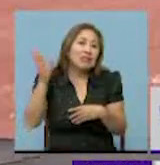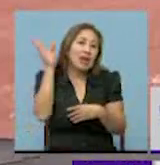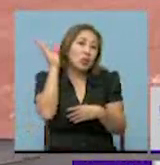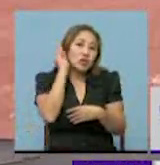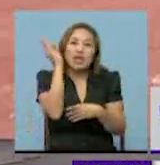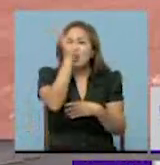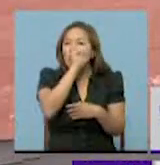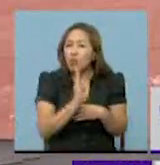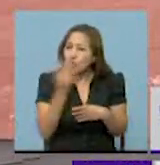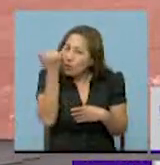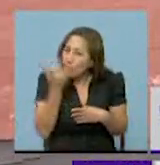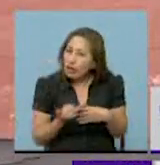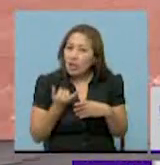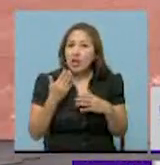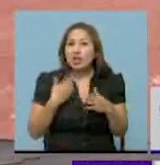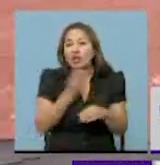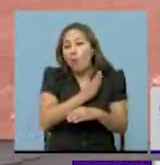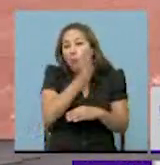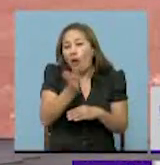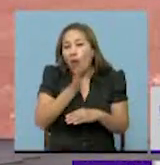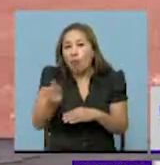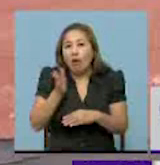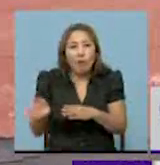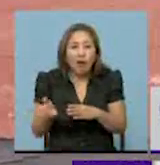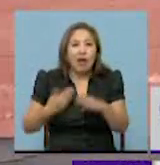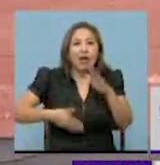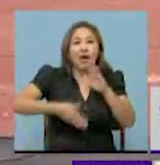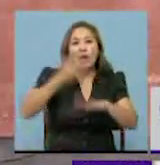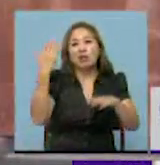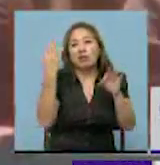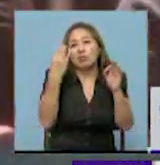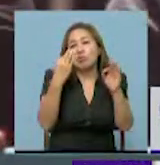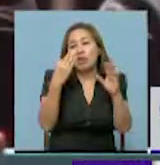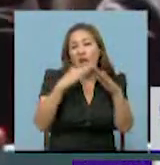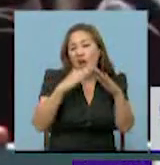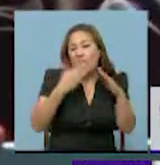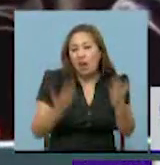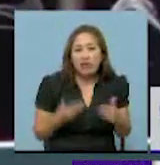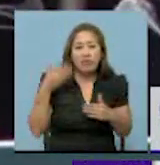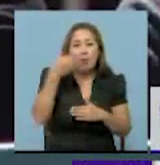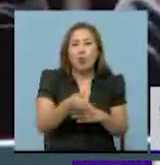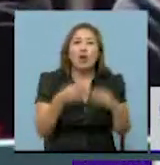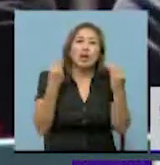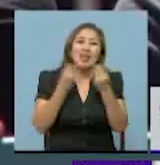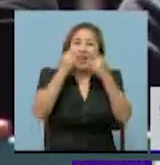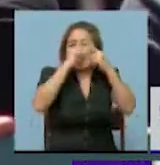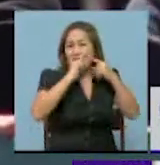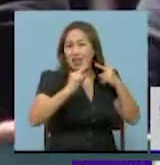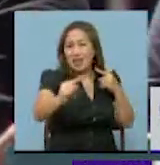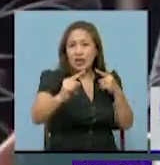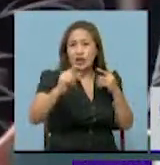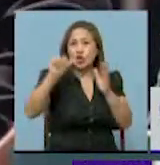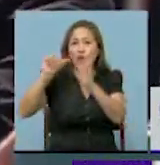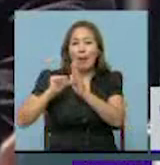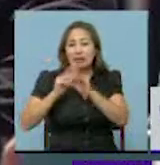hipoacusia, que no tengan que movilizarse desde su casa hasta el establecimiento, porque están a muchos kilómetros de países